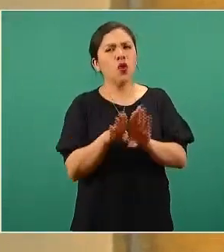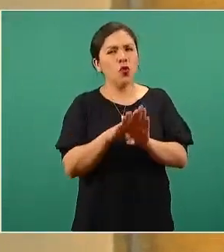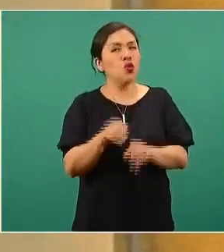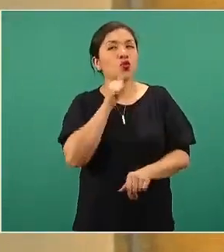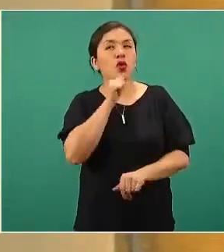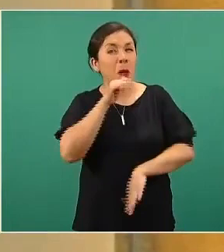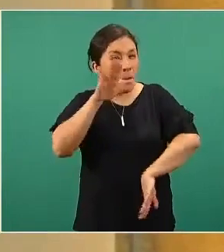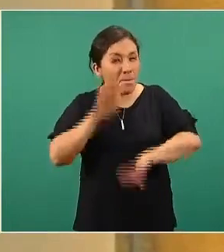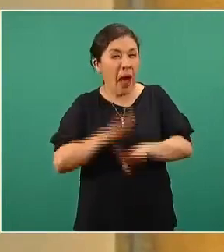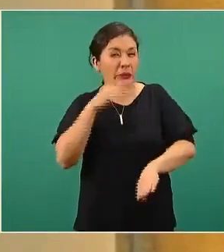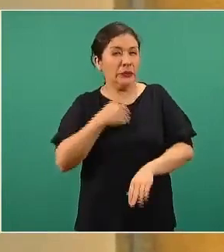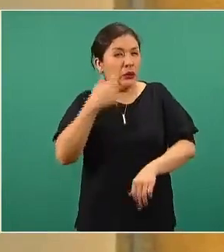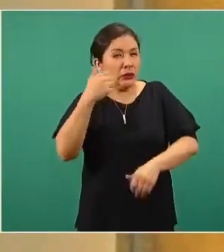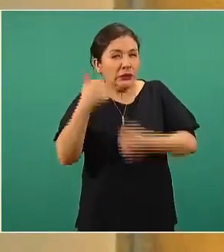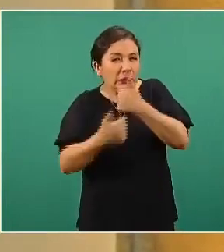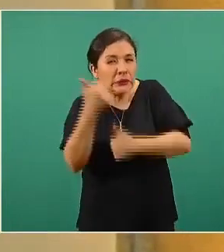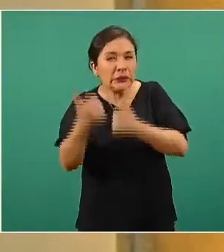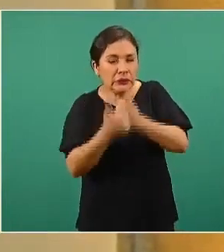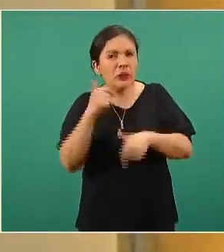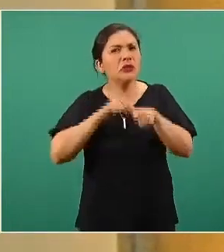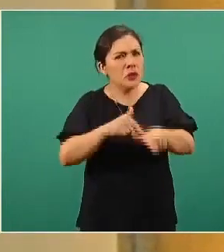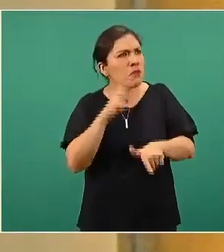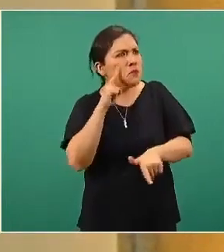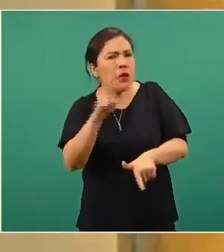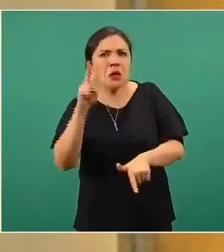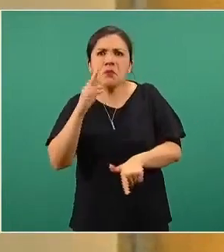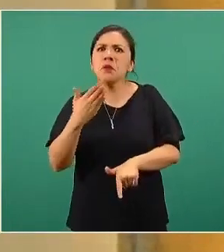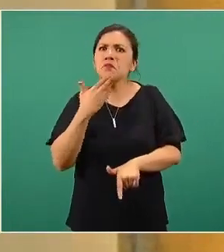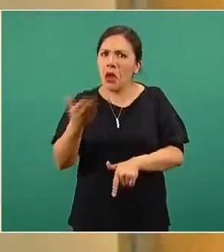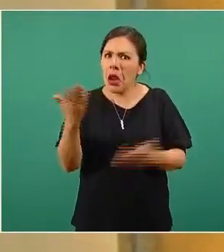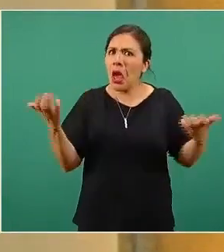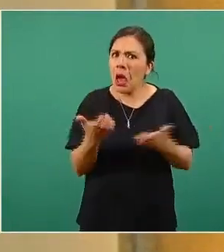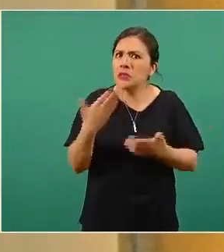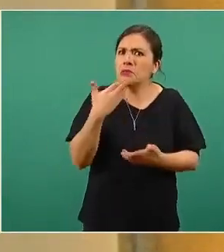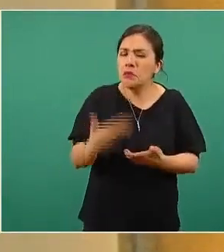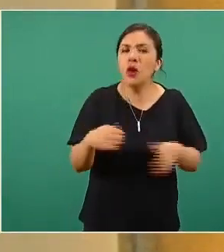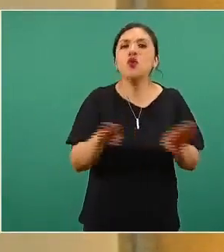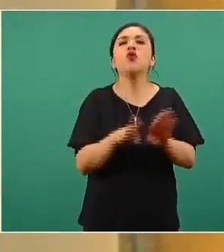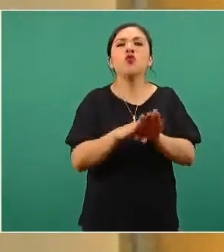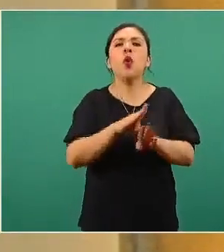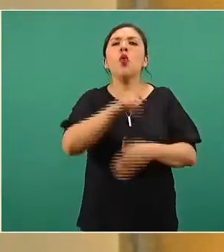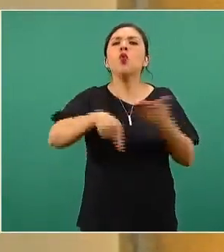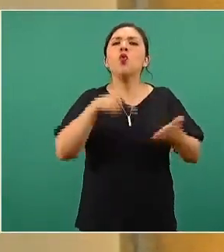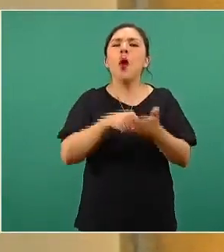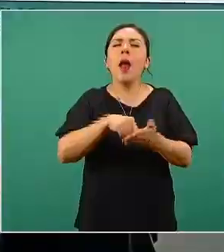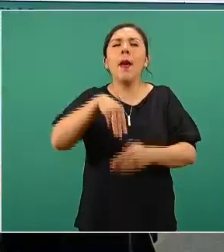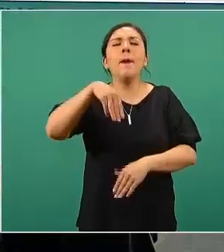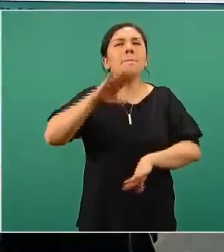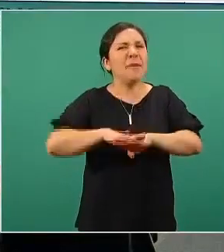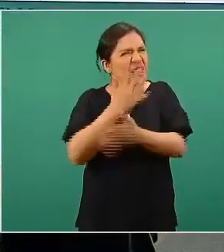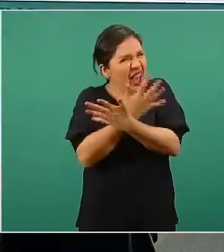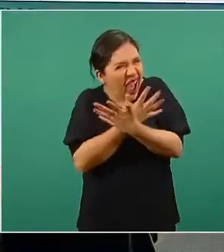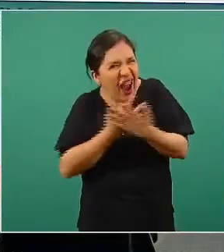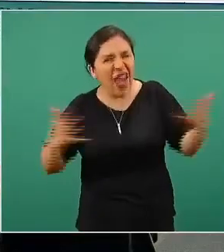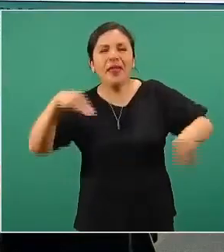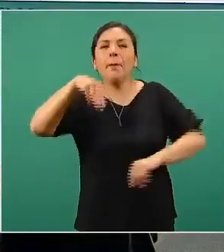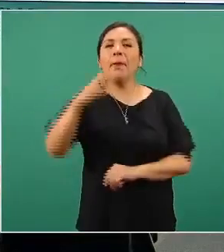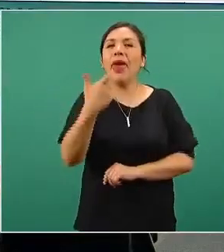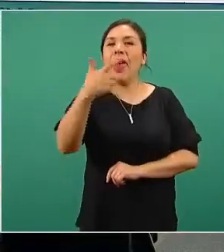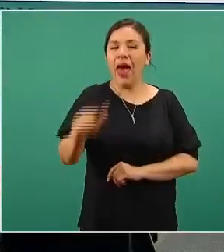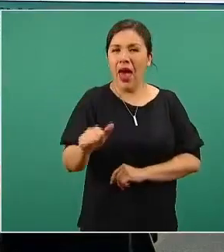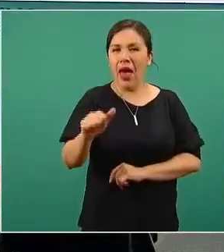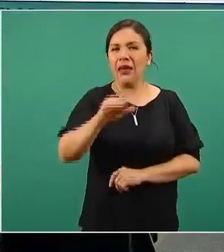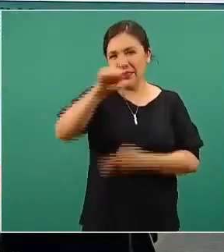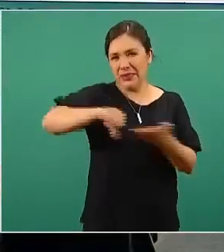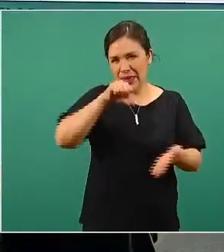hemos explotado del todo, pero ha sido exitoso donde se ha utilizado, de los megacentros. Un ejemplo específico de